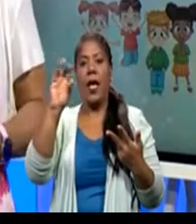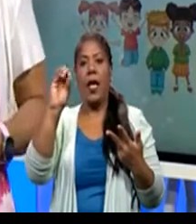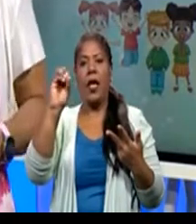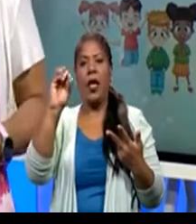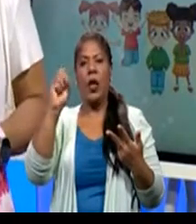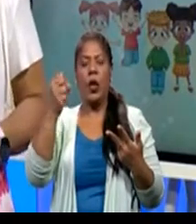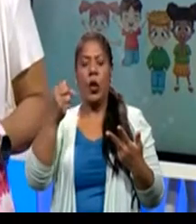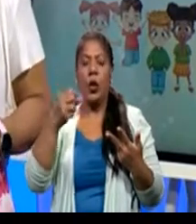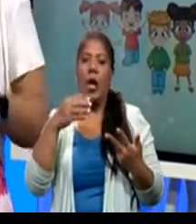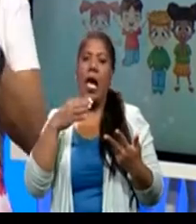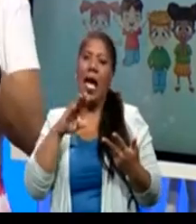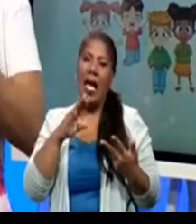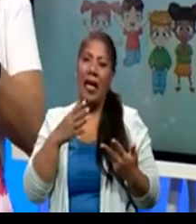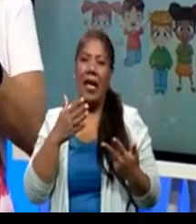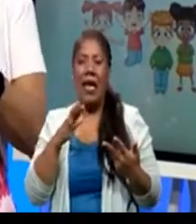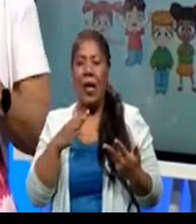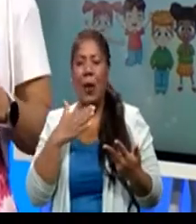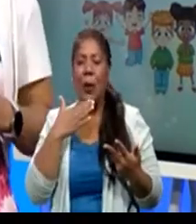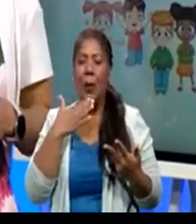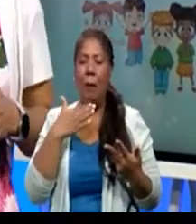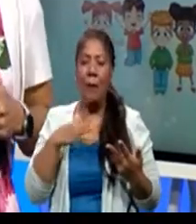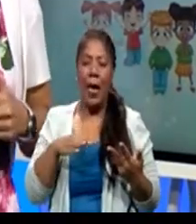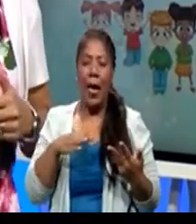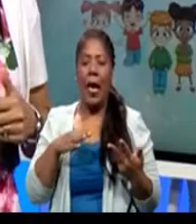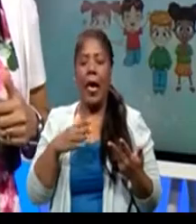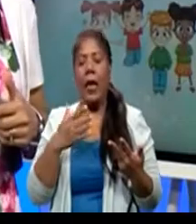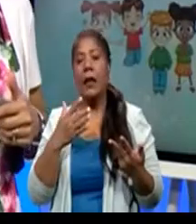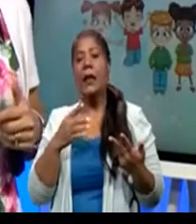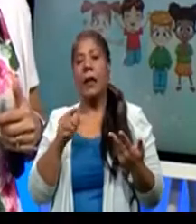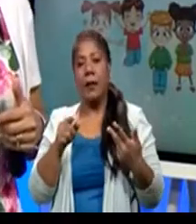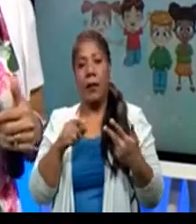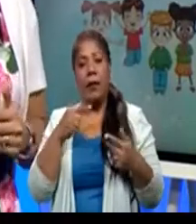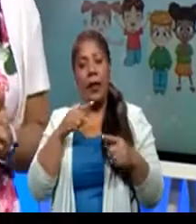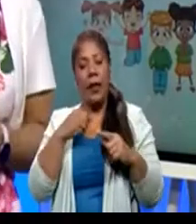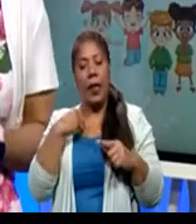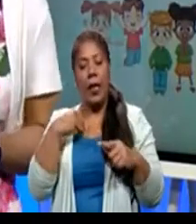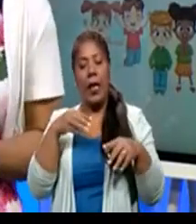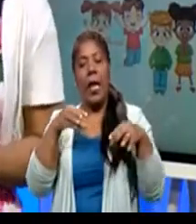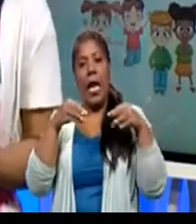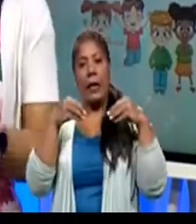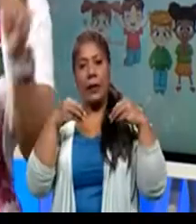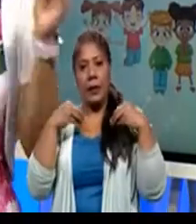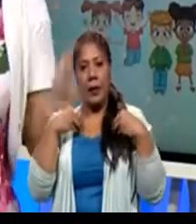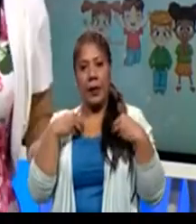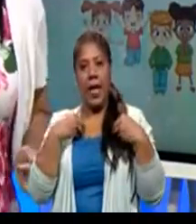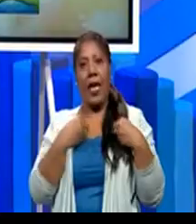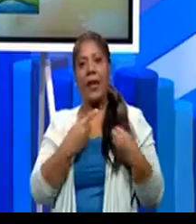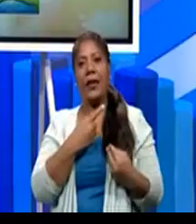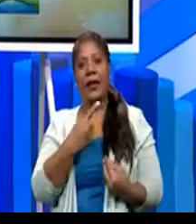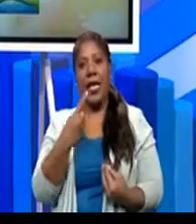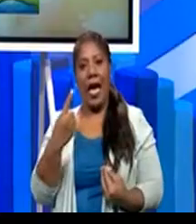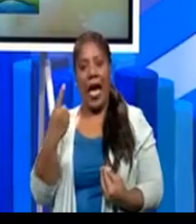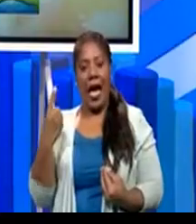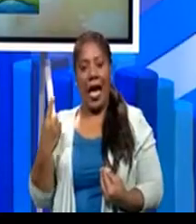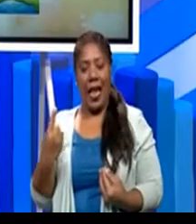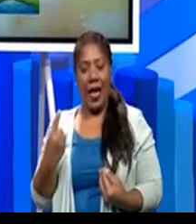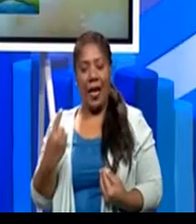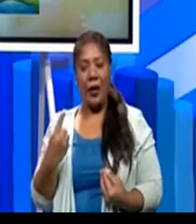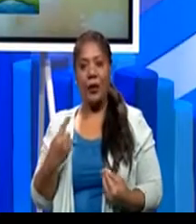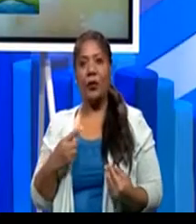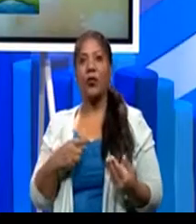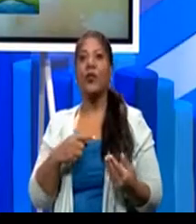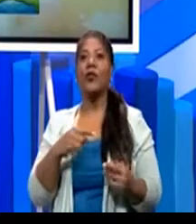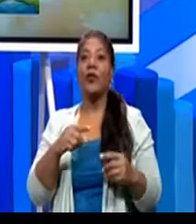tenemos defectos, solamente que tenemos que reconocerlos. Y seguimos con la siguiente